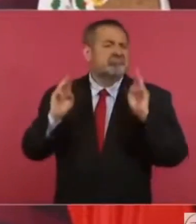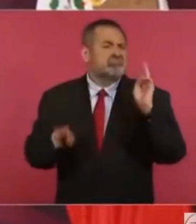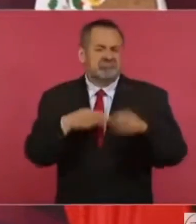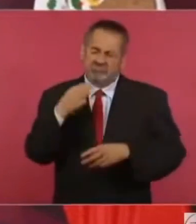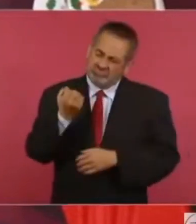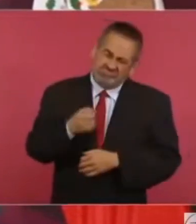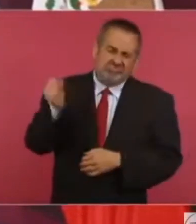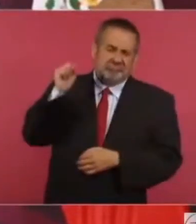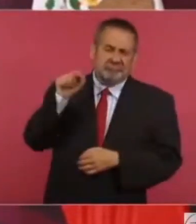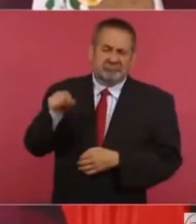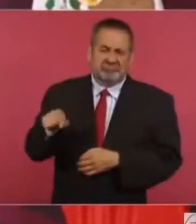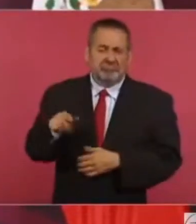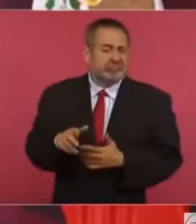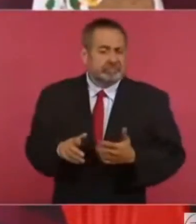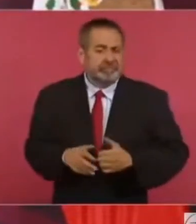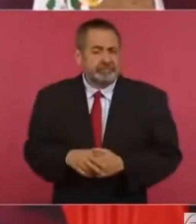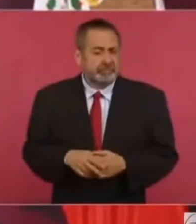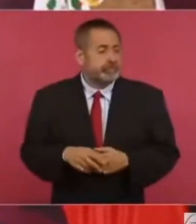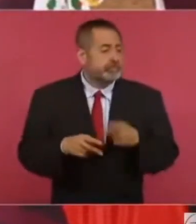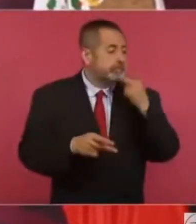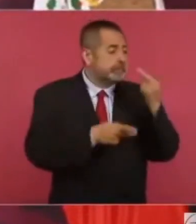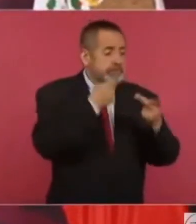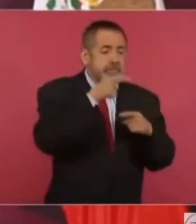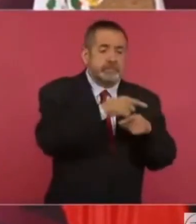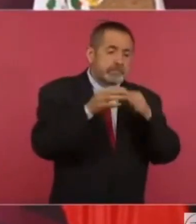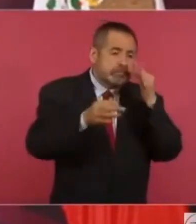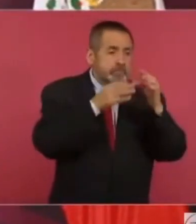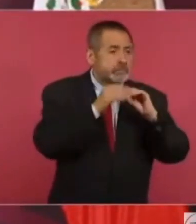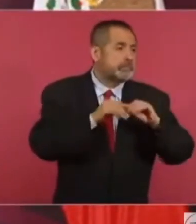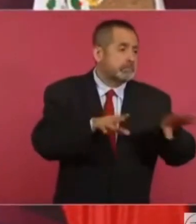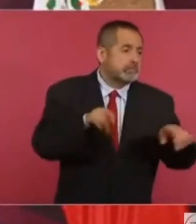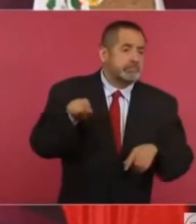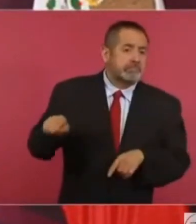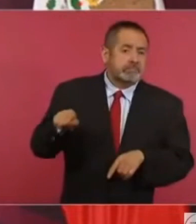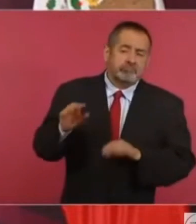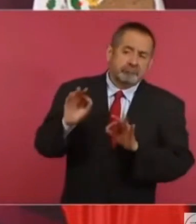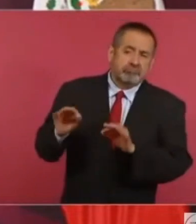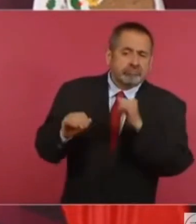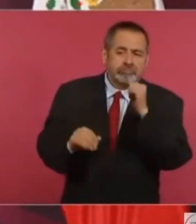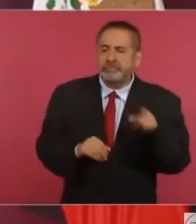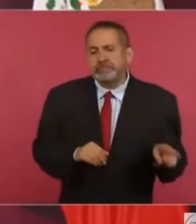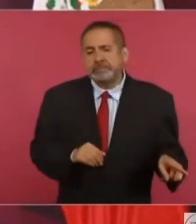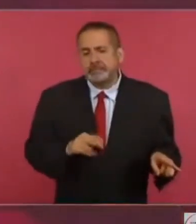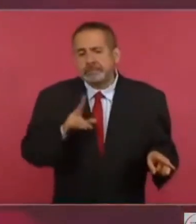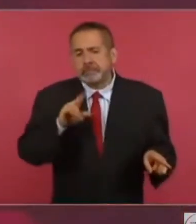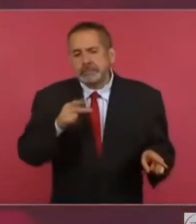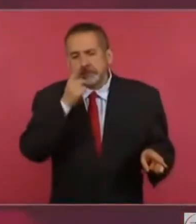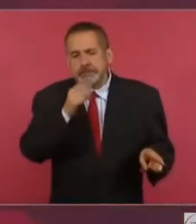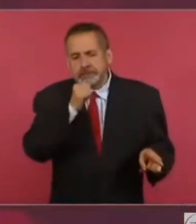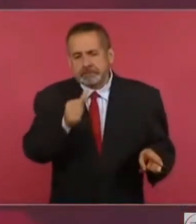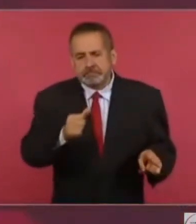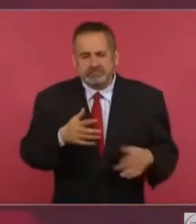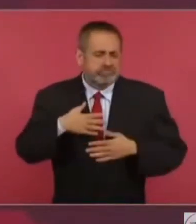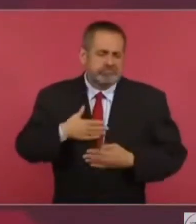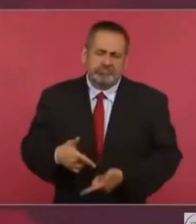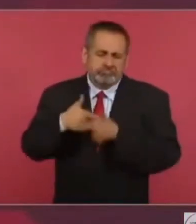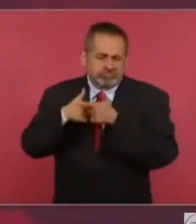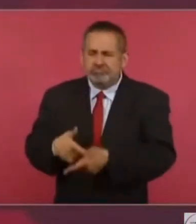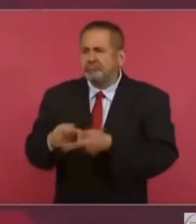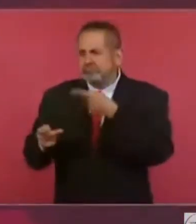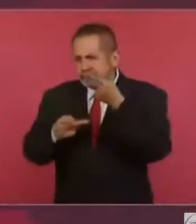Como de esto no se habla en los medios de manipulación, voy a seguir hablando,